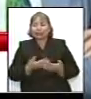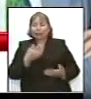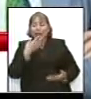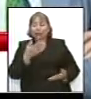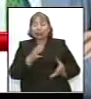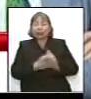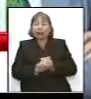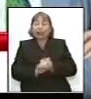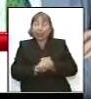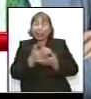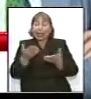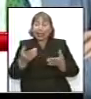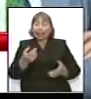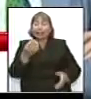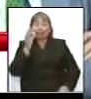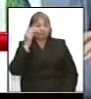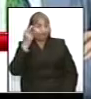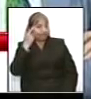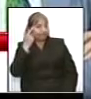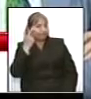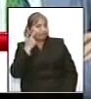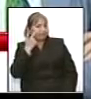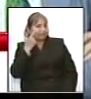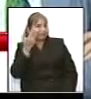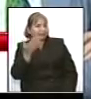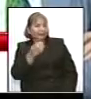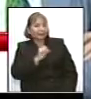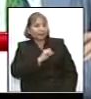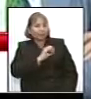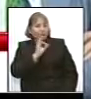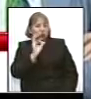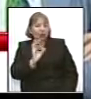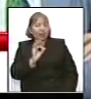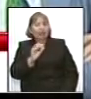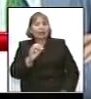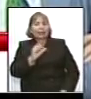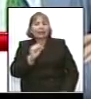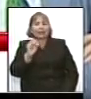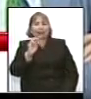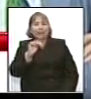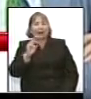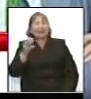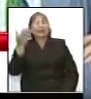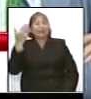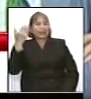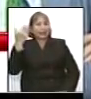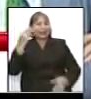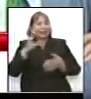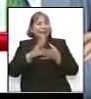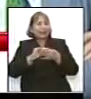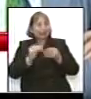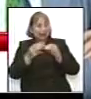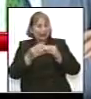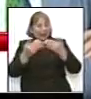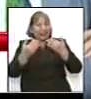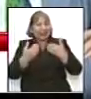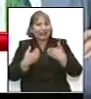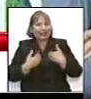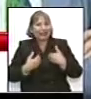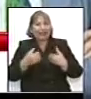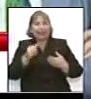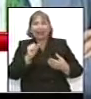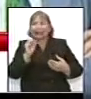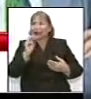colegas, hay que reconocer el lugar de San Marcos en la historia, el lugar que tiene San Marcos en